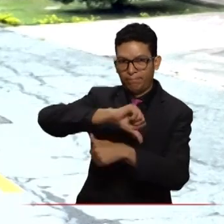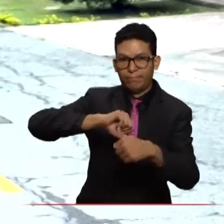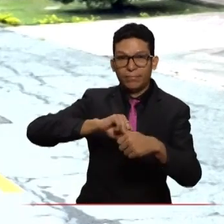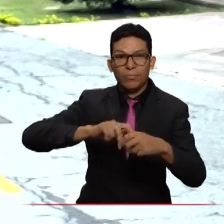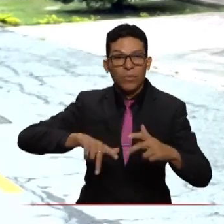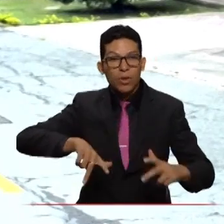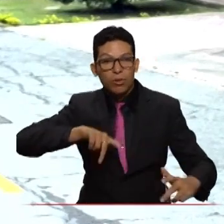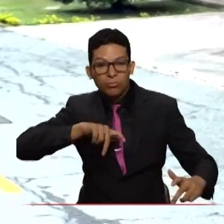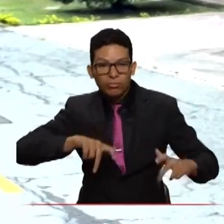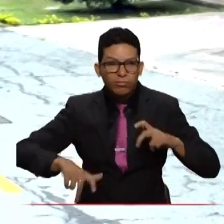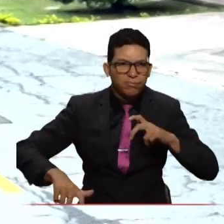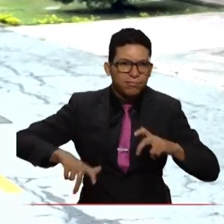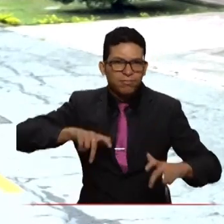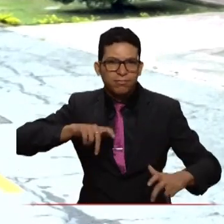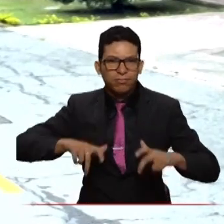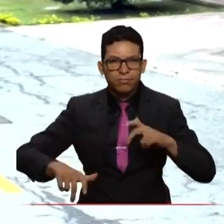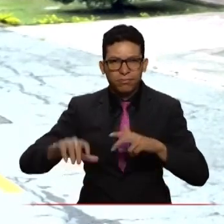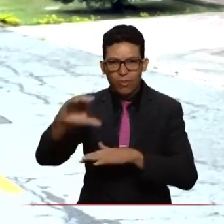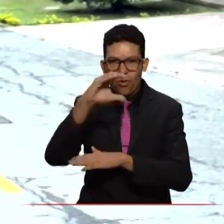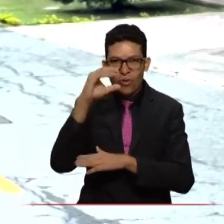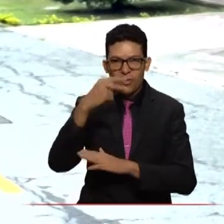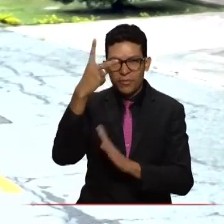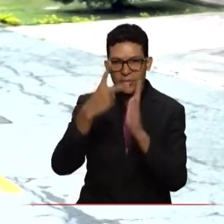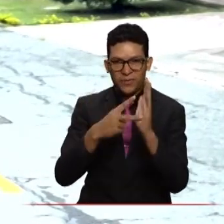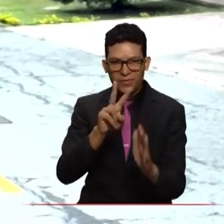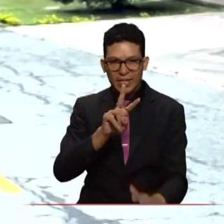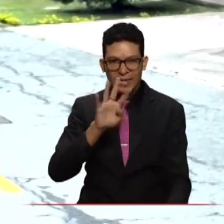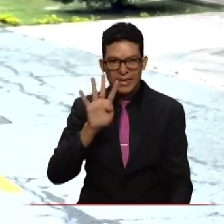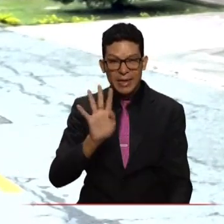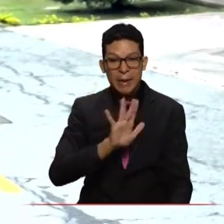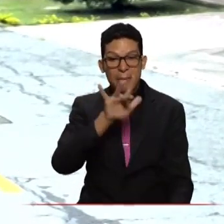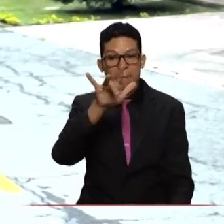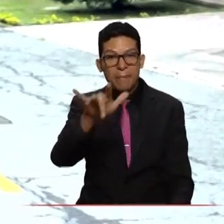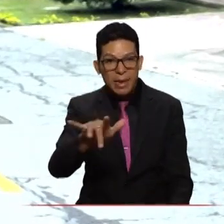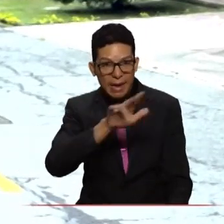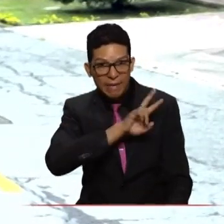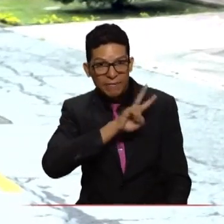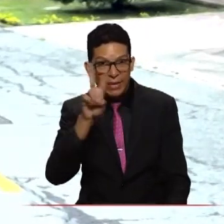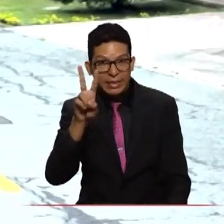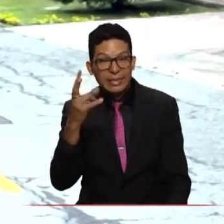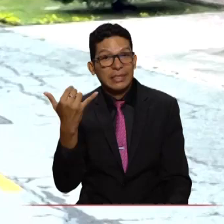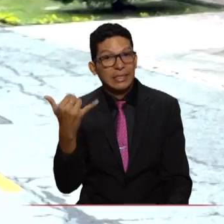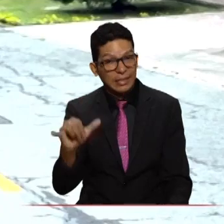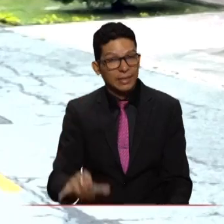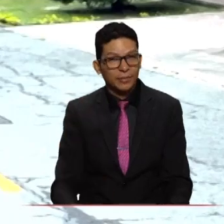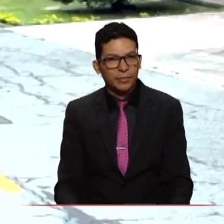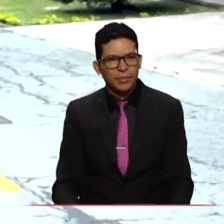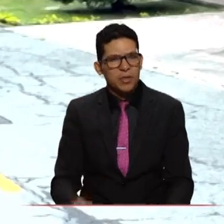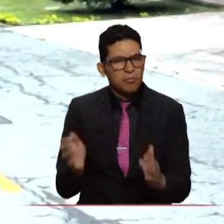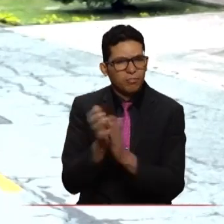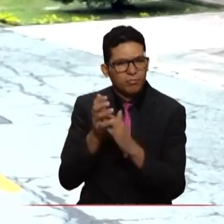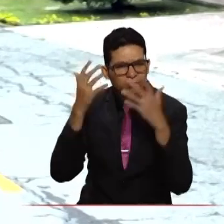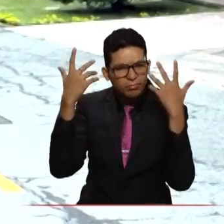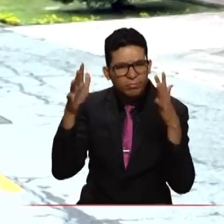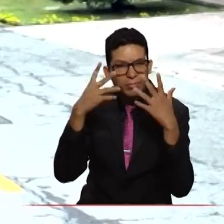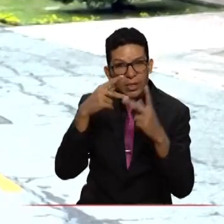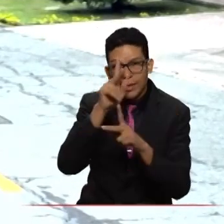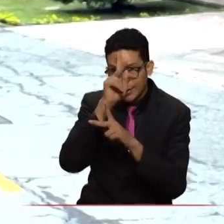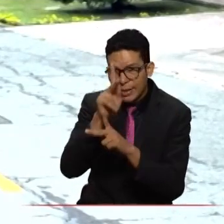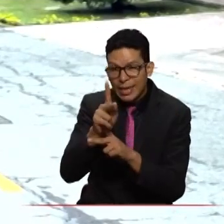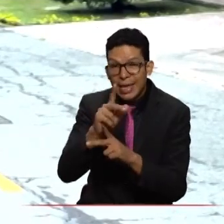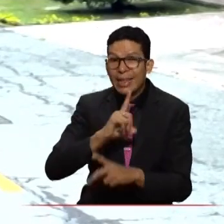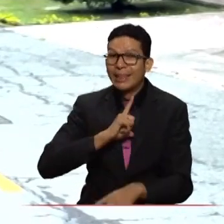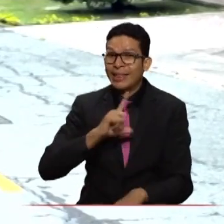la Vuelta Ciclística Colombia 2024, que tocó tierra vallecaucana, y ahí el más aplaudido es el líder, que ya ha tenido